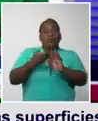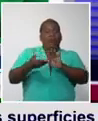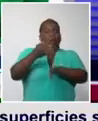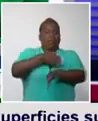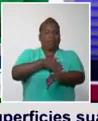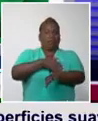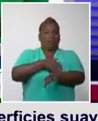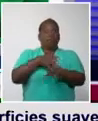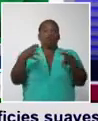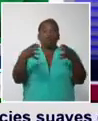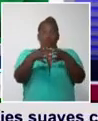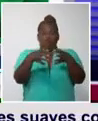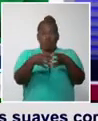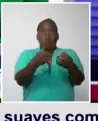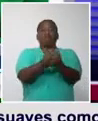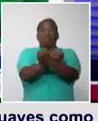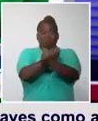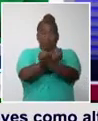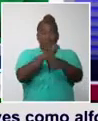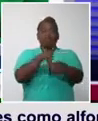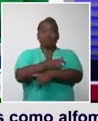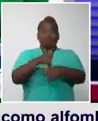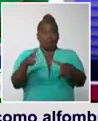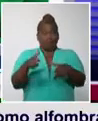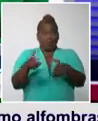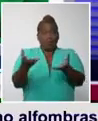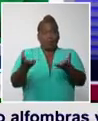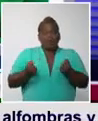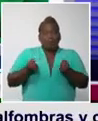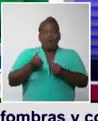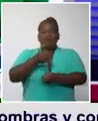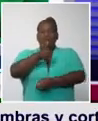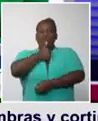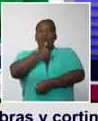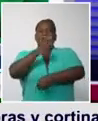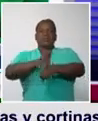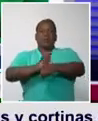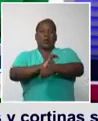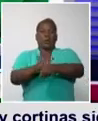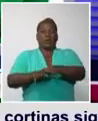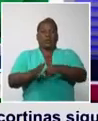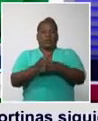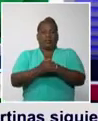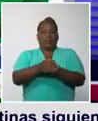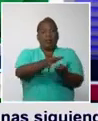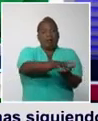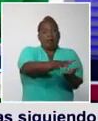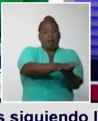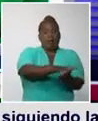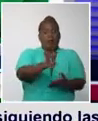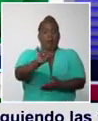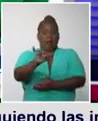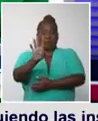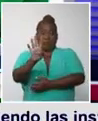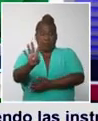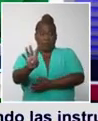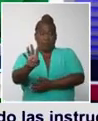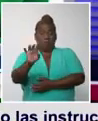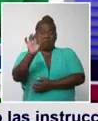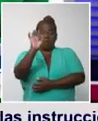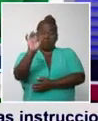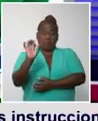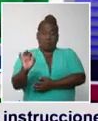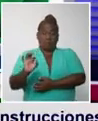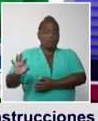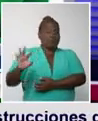el de mayor riesgo para la adquisición de la enfermedad. Y en el acumulado, el 94% de todos los